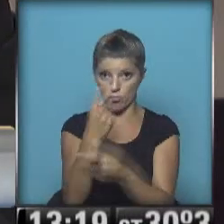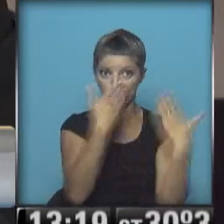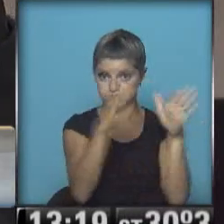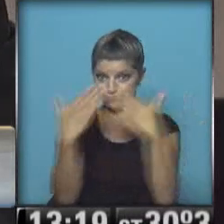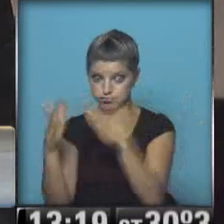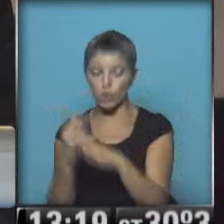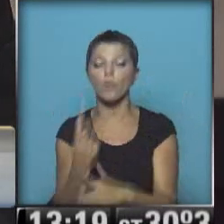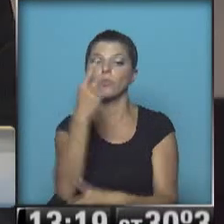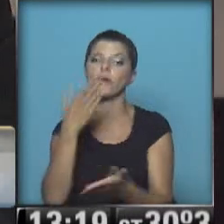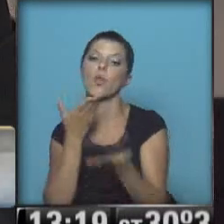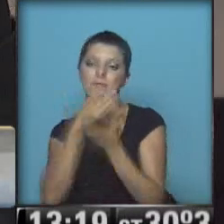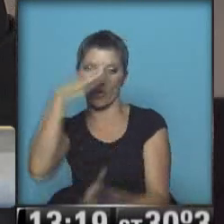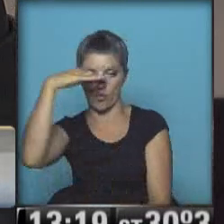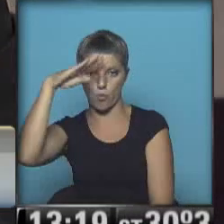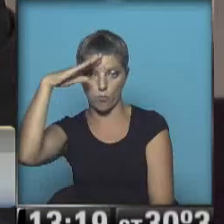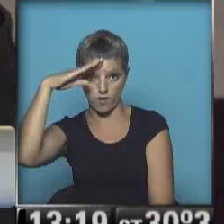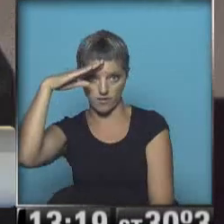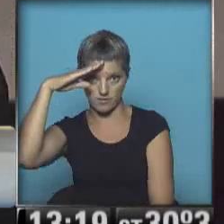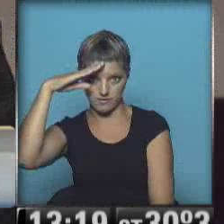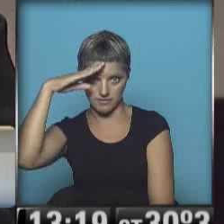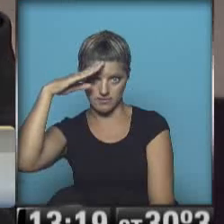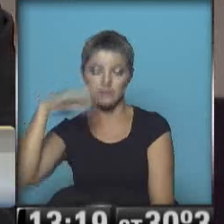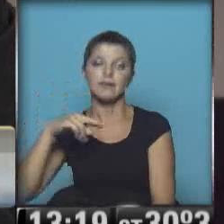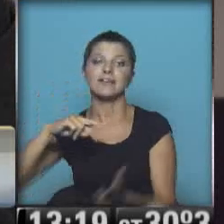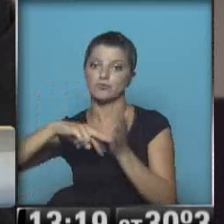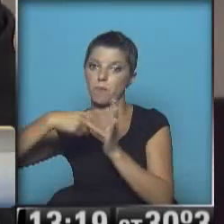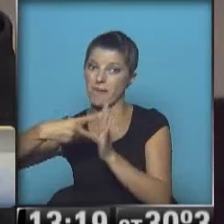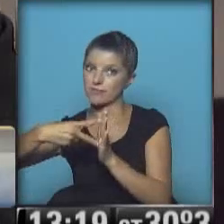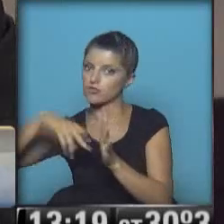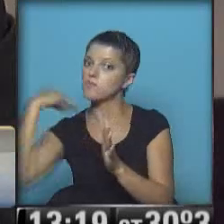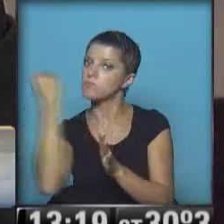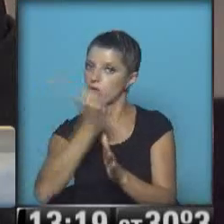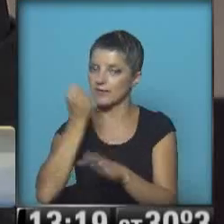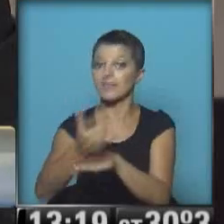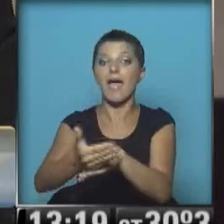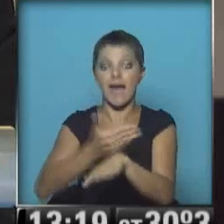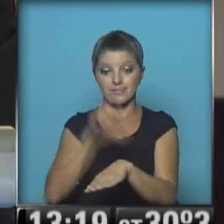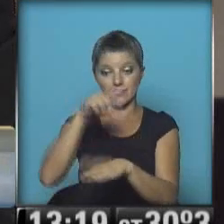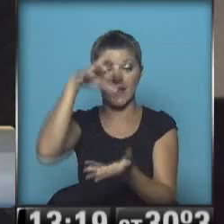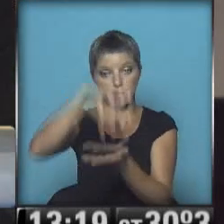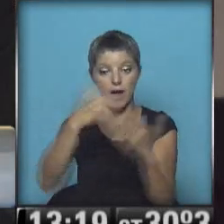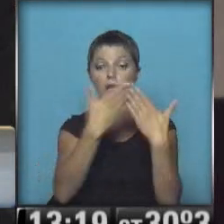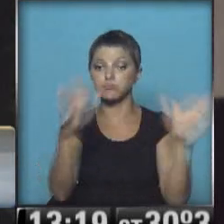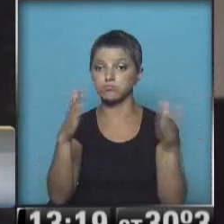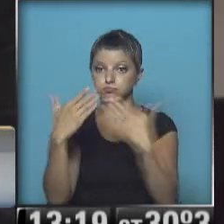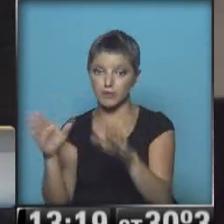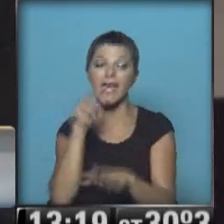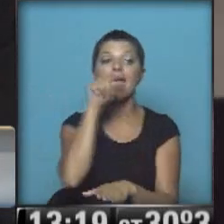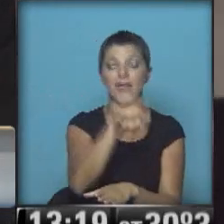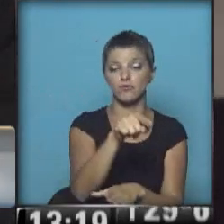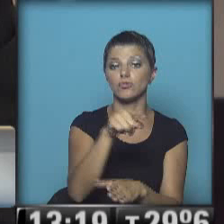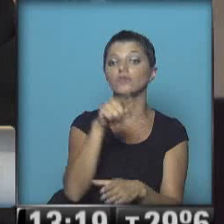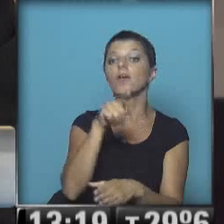planteos que Hi se o Cuba que es que paso este imprescindible previo que deberá hacer Estados Unidos es sacar a Cuba